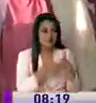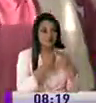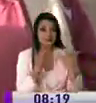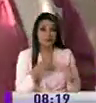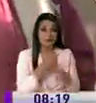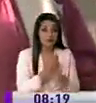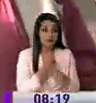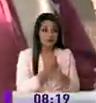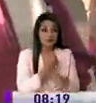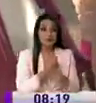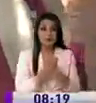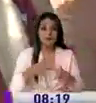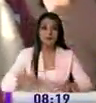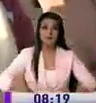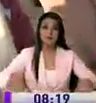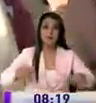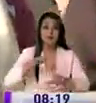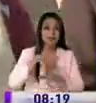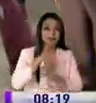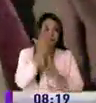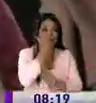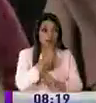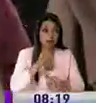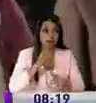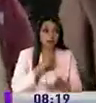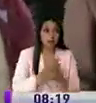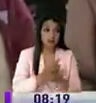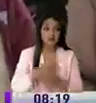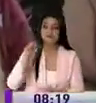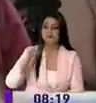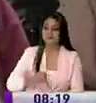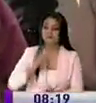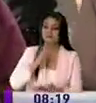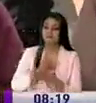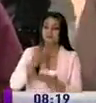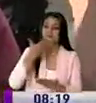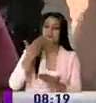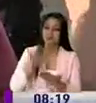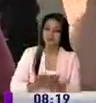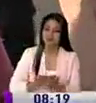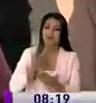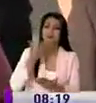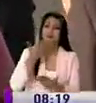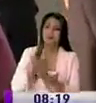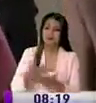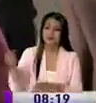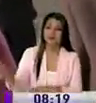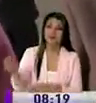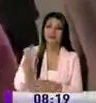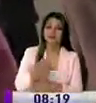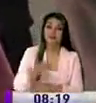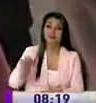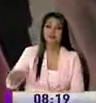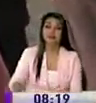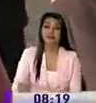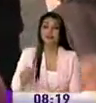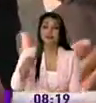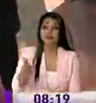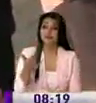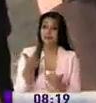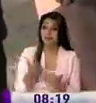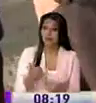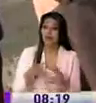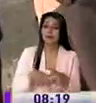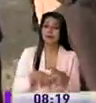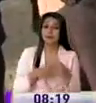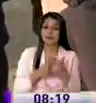los trabajos en este parque tan importante para el sector, ¿no? Sí, muchísimas gracias. Se les agradece la presencia de ustedes. Hoy se da inicio, ya está